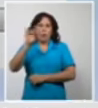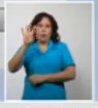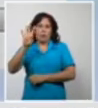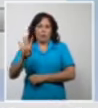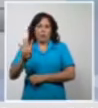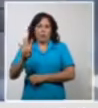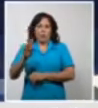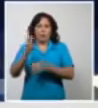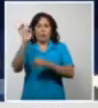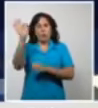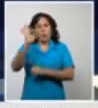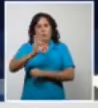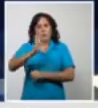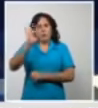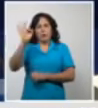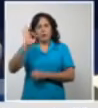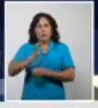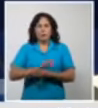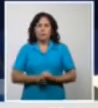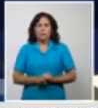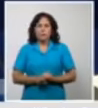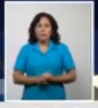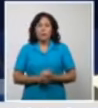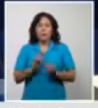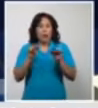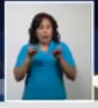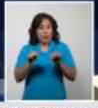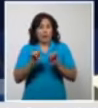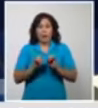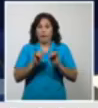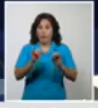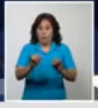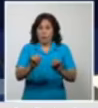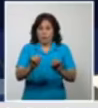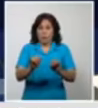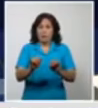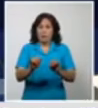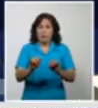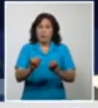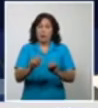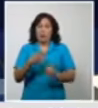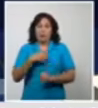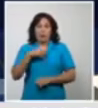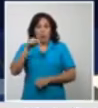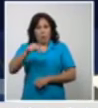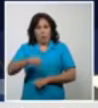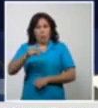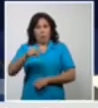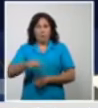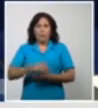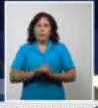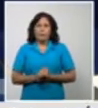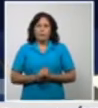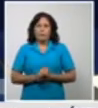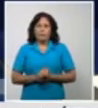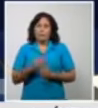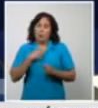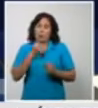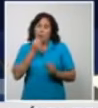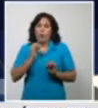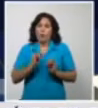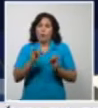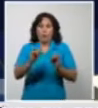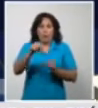5,94%. Bueno, hasta aquí esa es la información que tenemos que